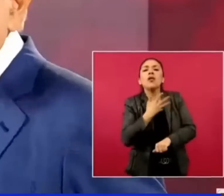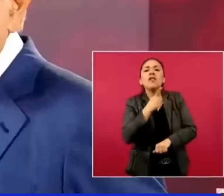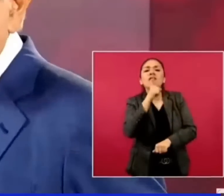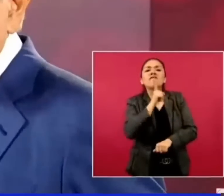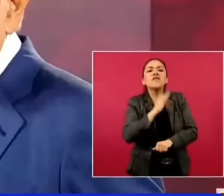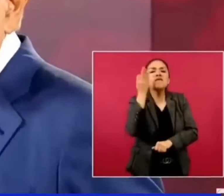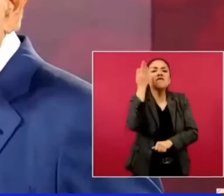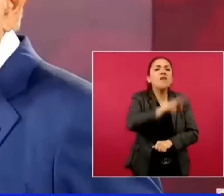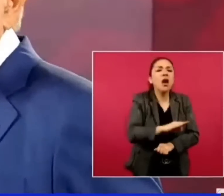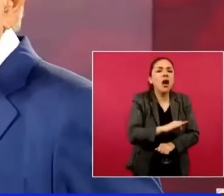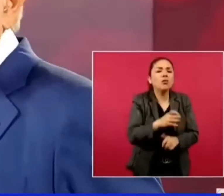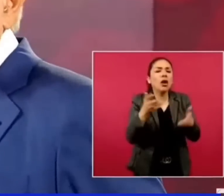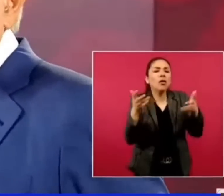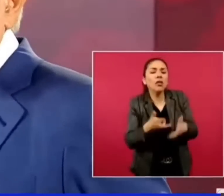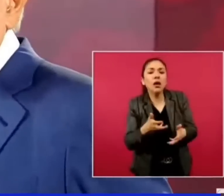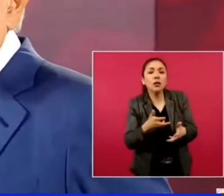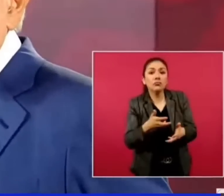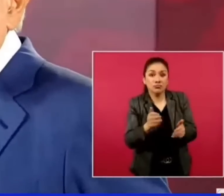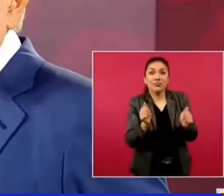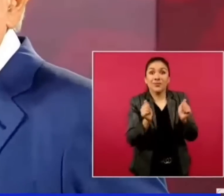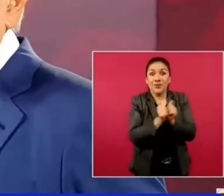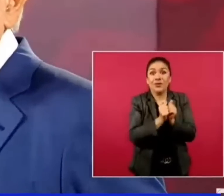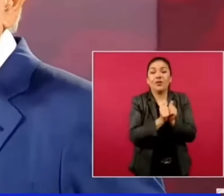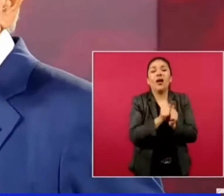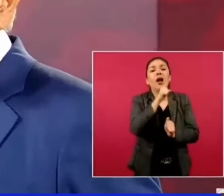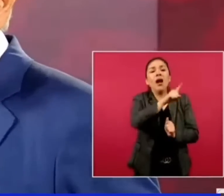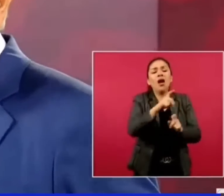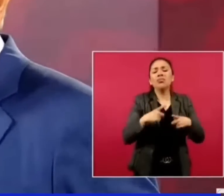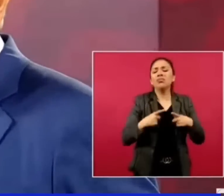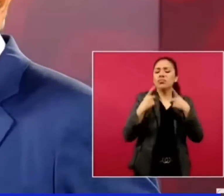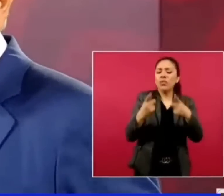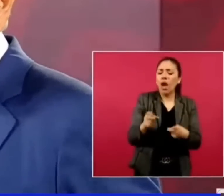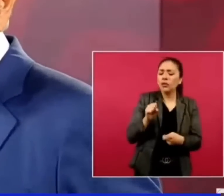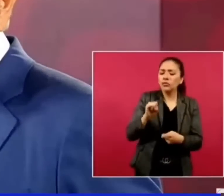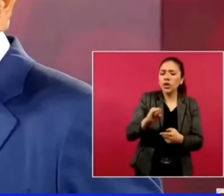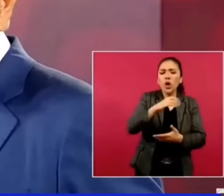se cometieron por el otorgamiento de contratos